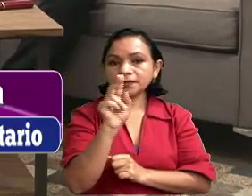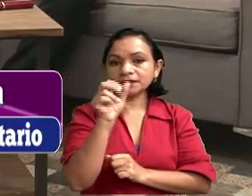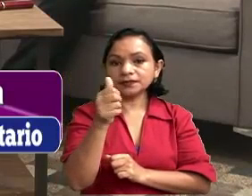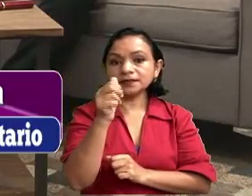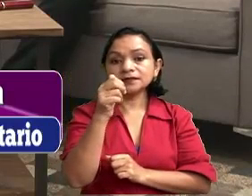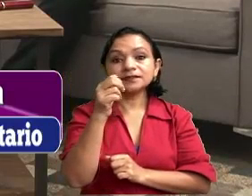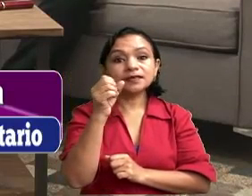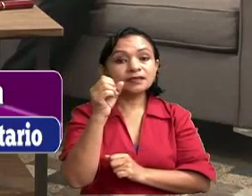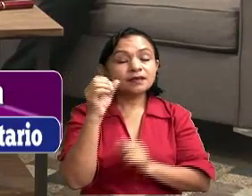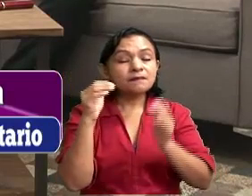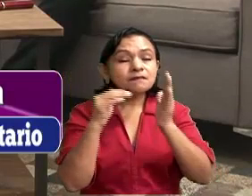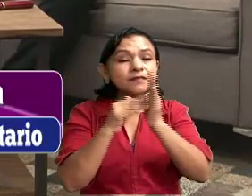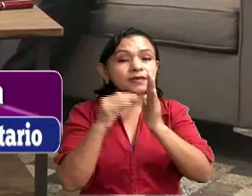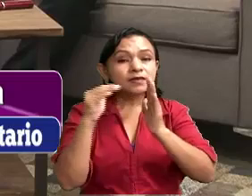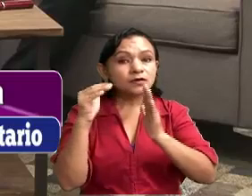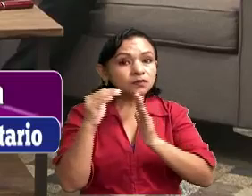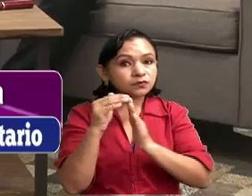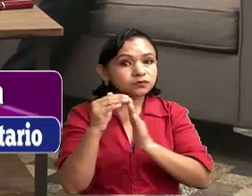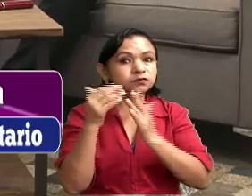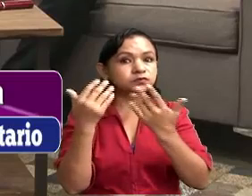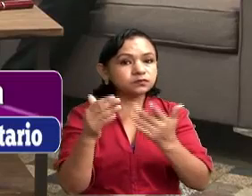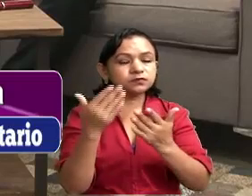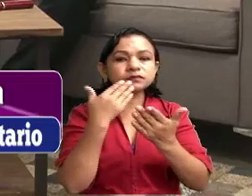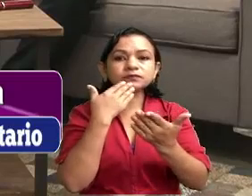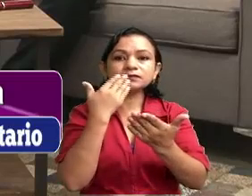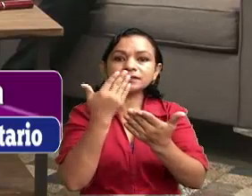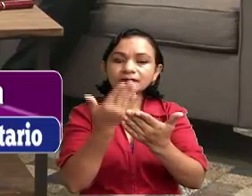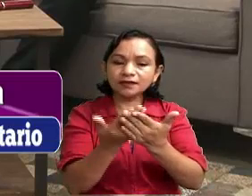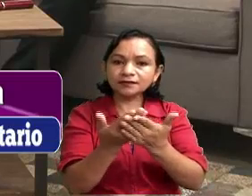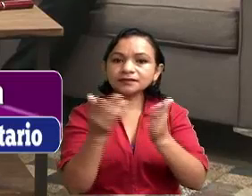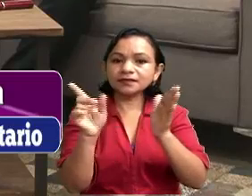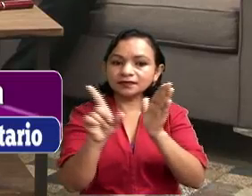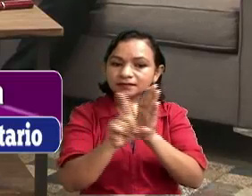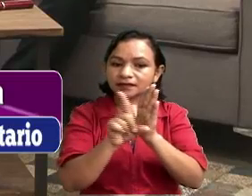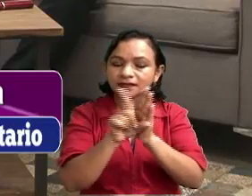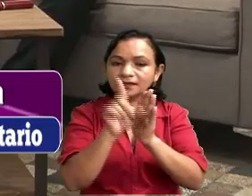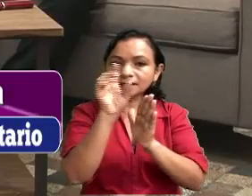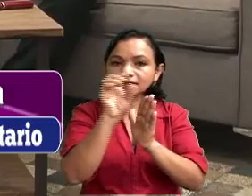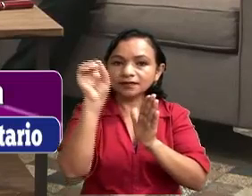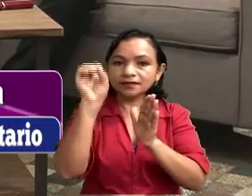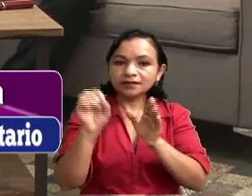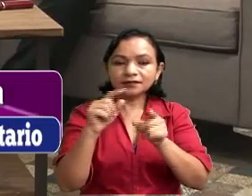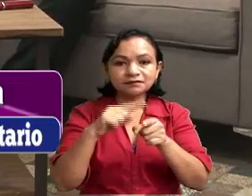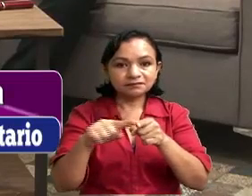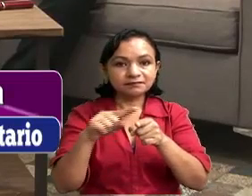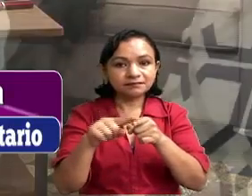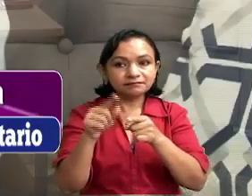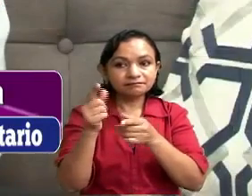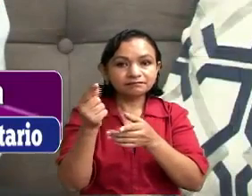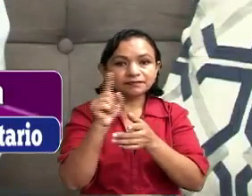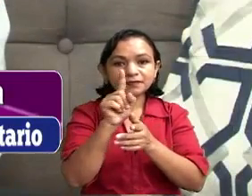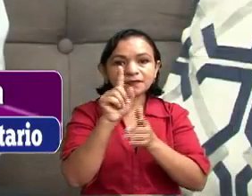39.260 millones, y hoy son, gracias a esta Ley de Concertación Tributaria, de